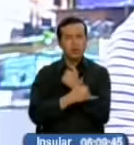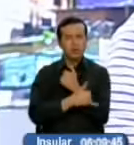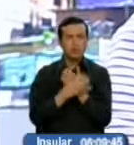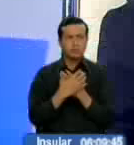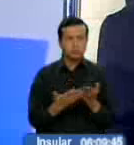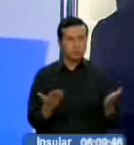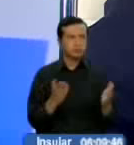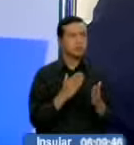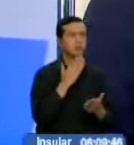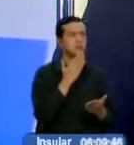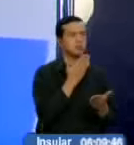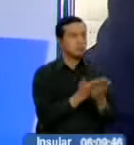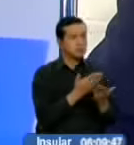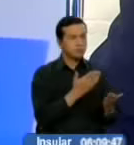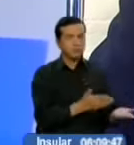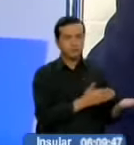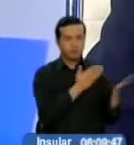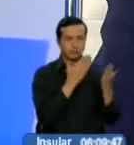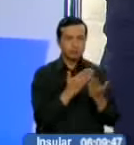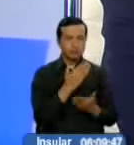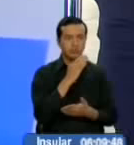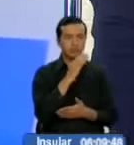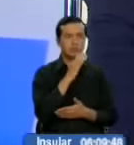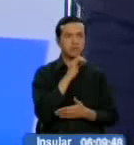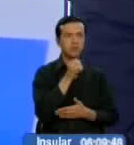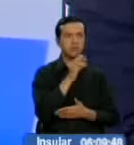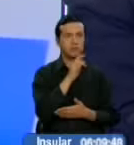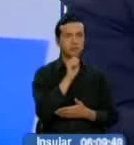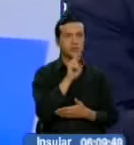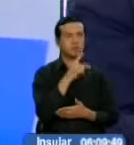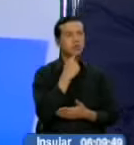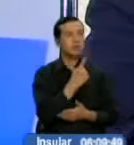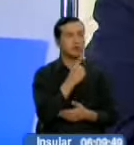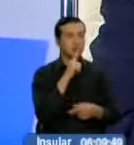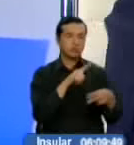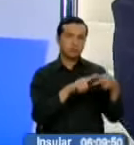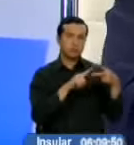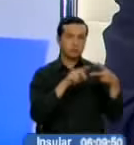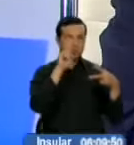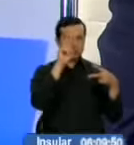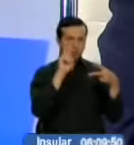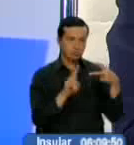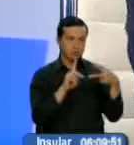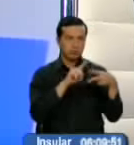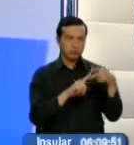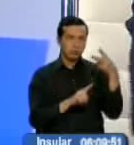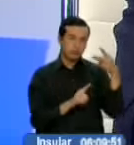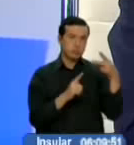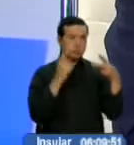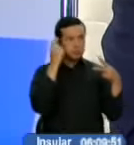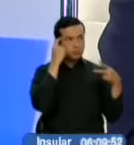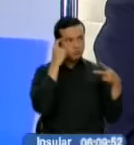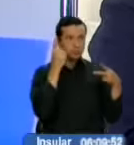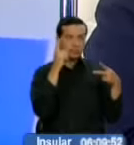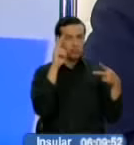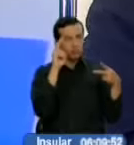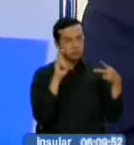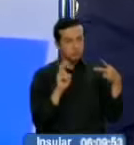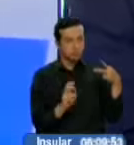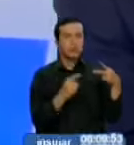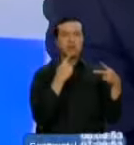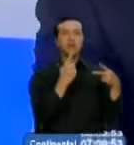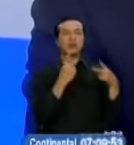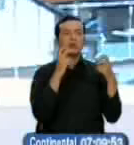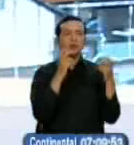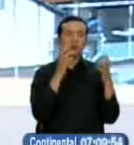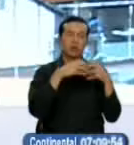ecuatorianos merecen. Gracias, César Mutufa. Vamos a don Carlos Valdés. César menciona dos temas, resalta dos temas, me imagino que deben haber otros. Habla del